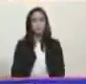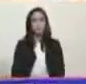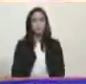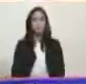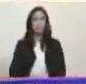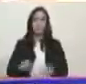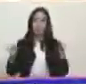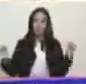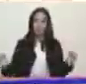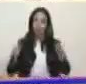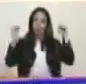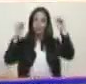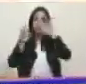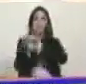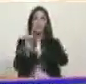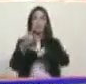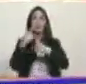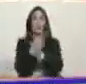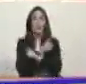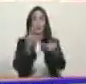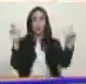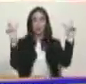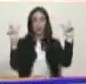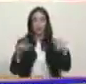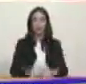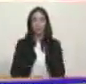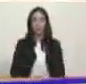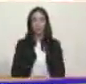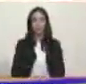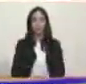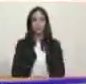¡Que viva Venezuela libre! ¡Viva!